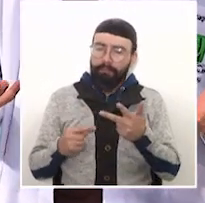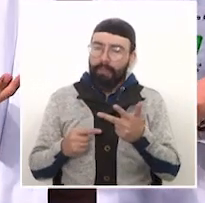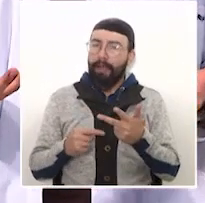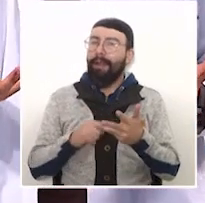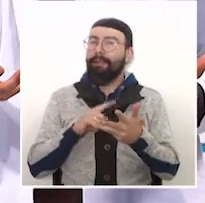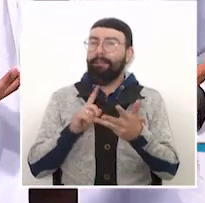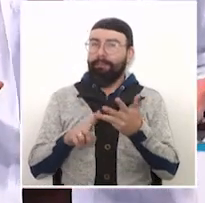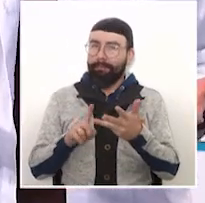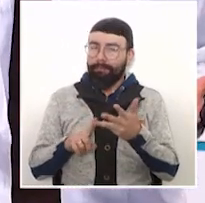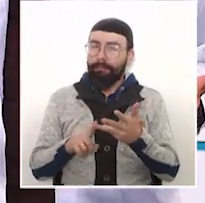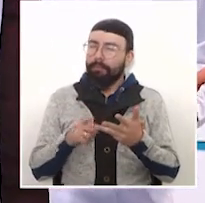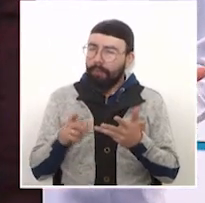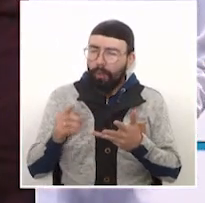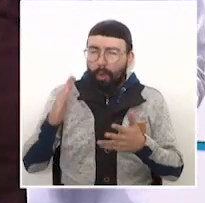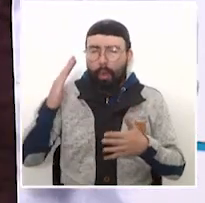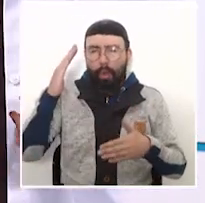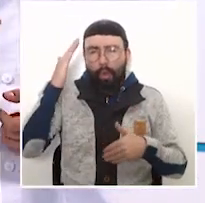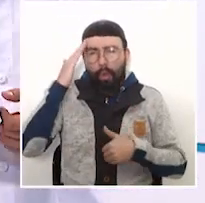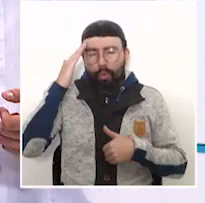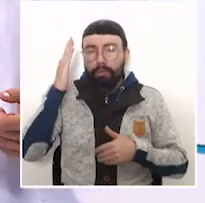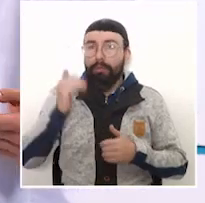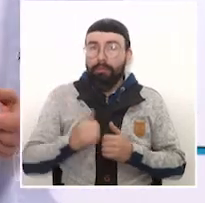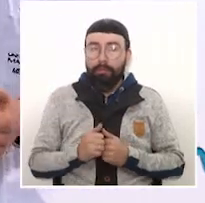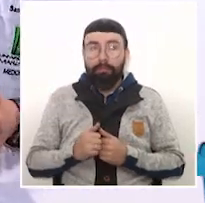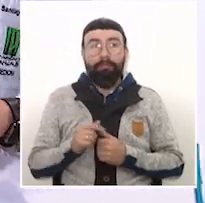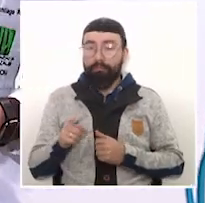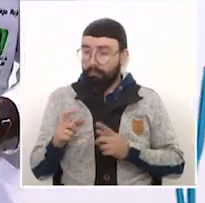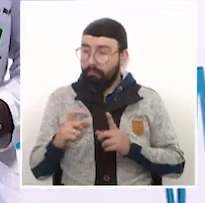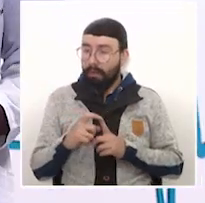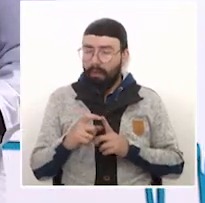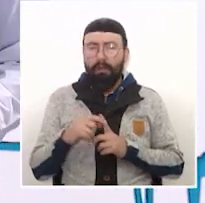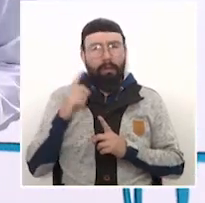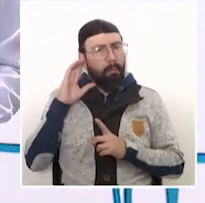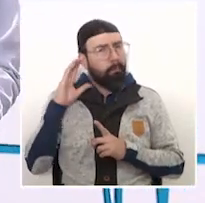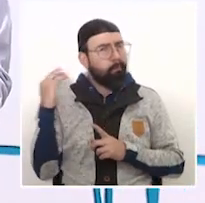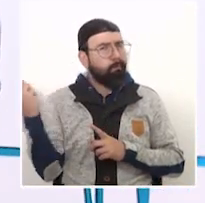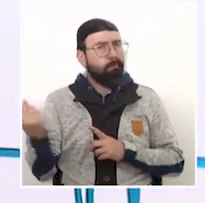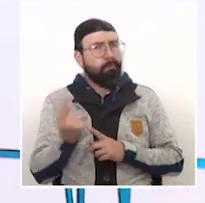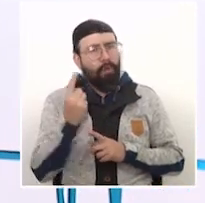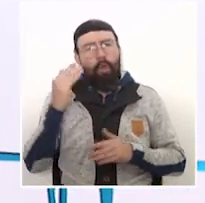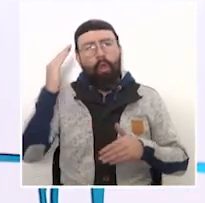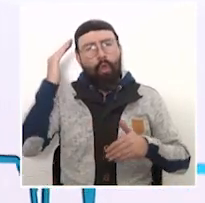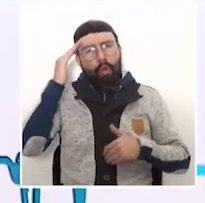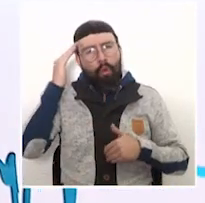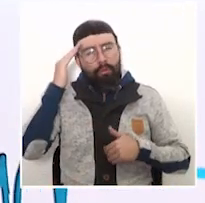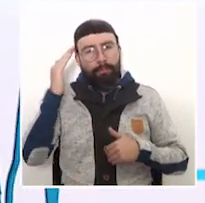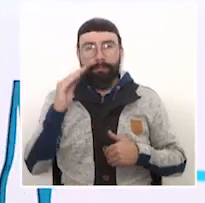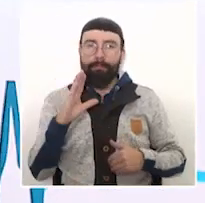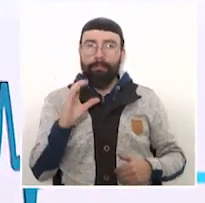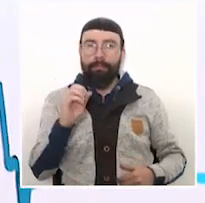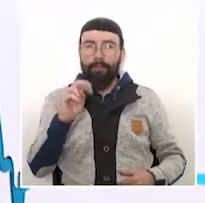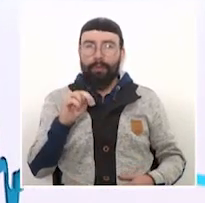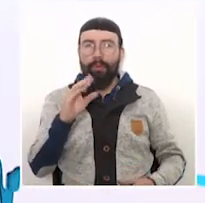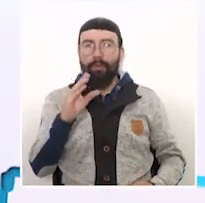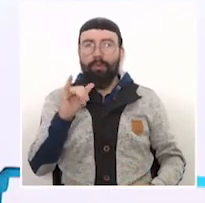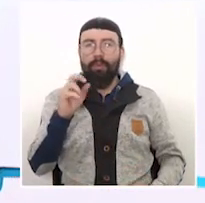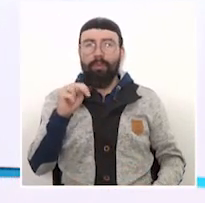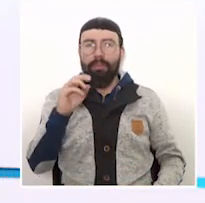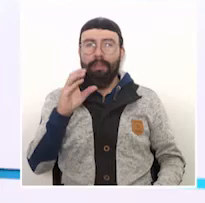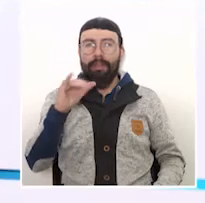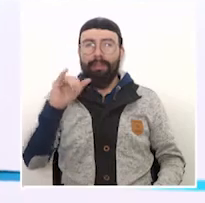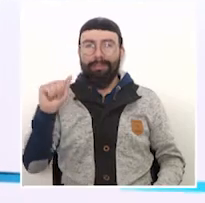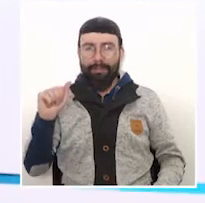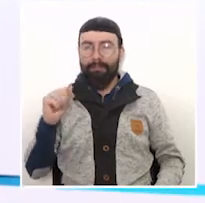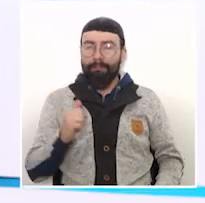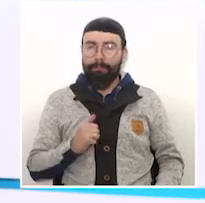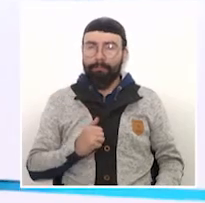es el de la conciencia, una palabra que hemos escuchado muchísimo, pero qué bueno que hoy estamos contigo para